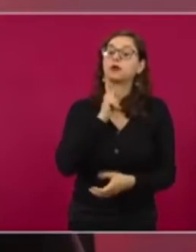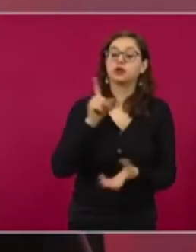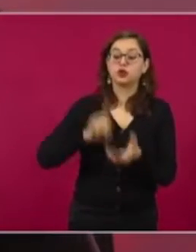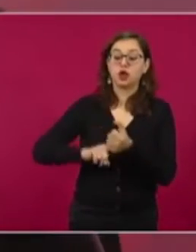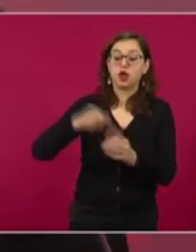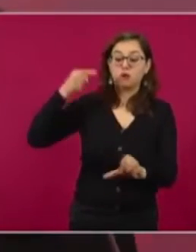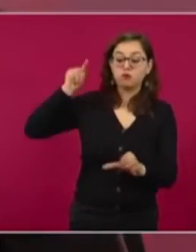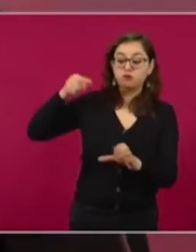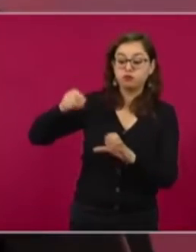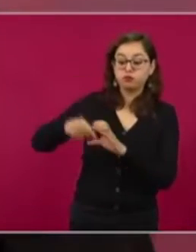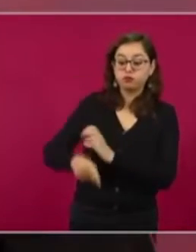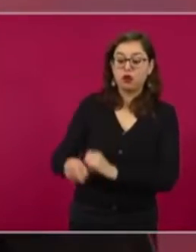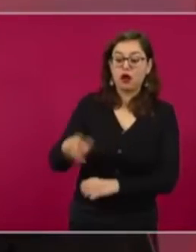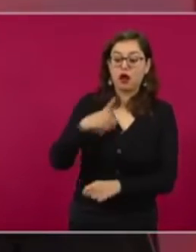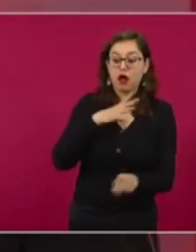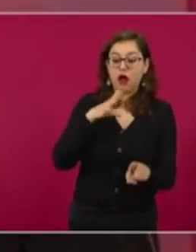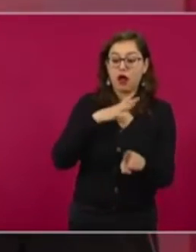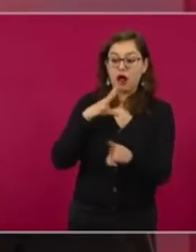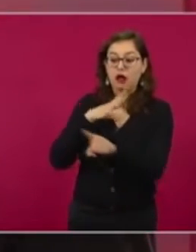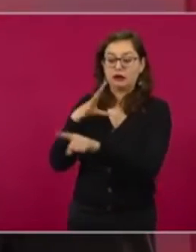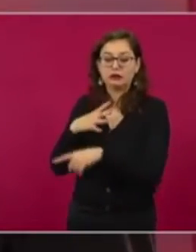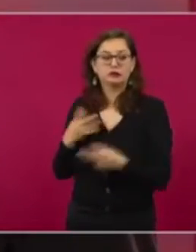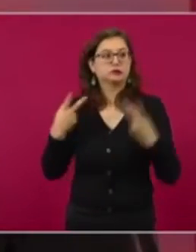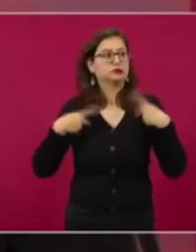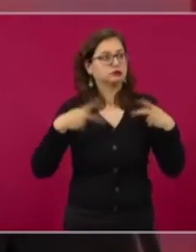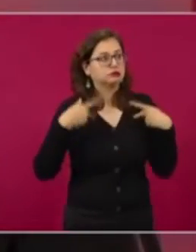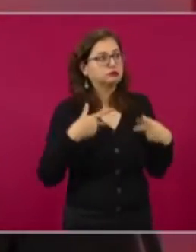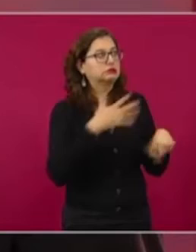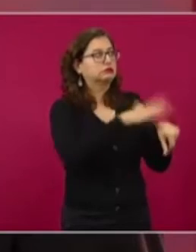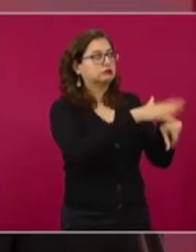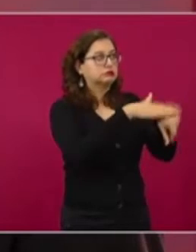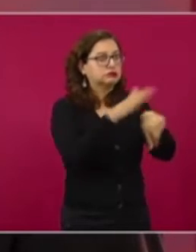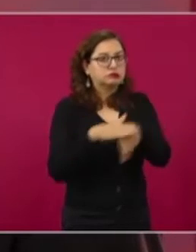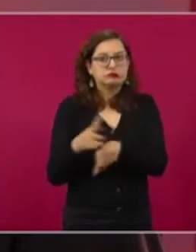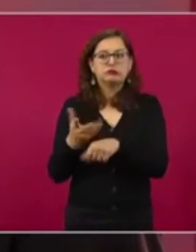Hicieron convocatorias, las llamadas rondas.